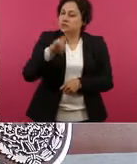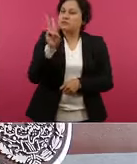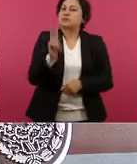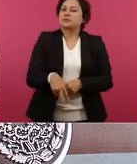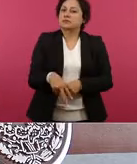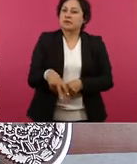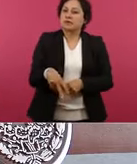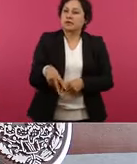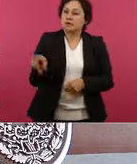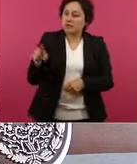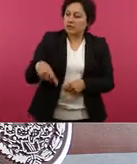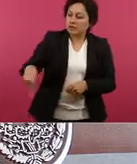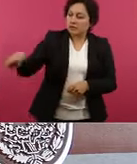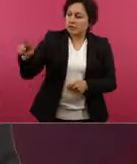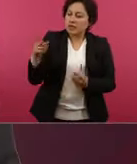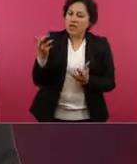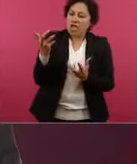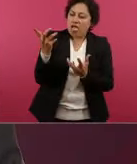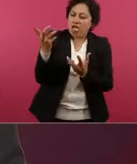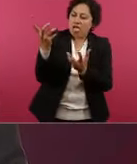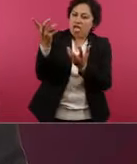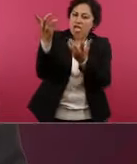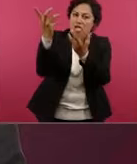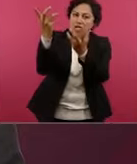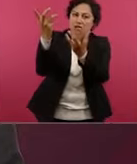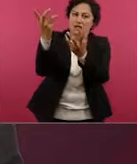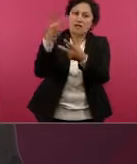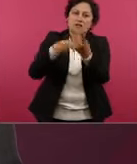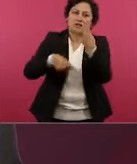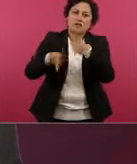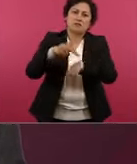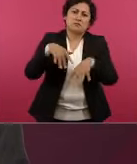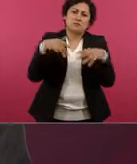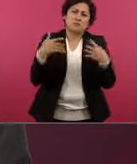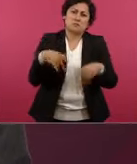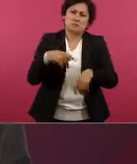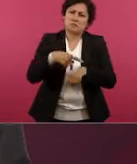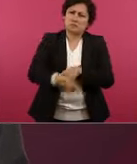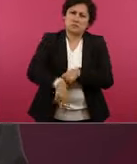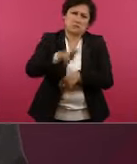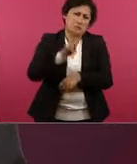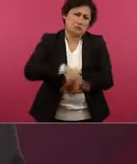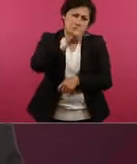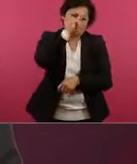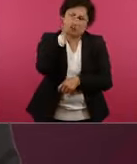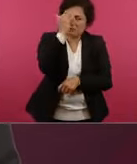cosas terribles por la ambición al dinero. Yo les platicaba aquí,